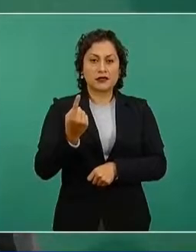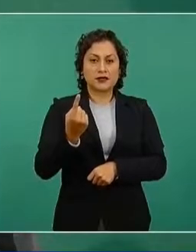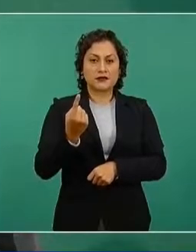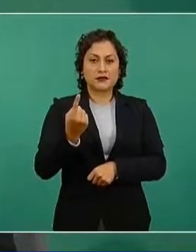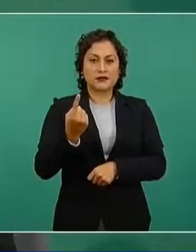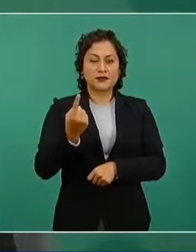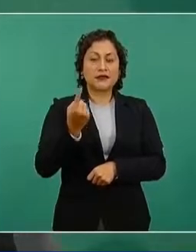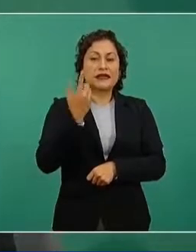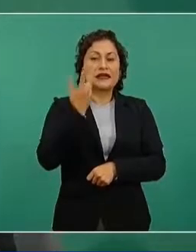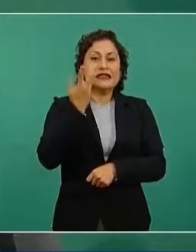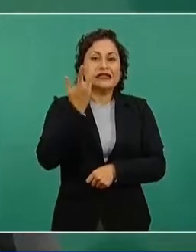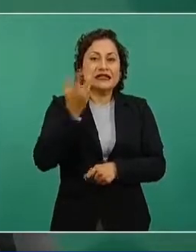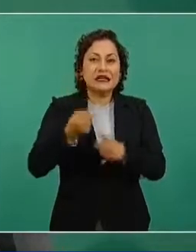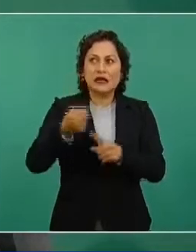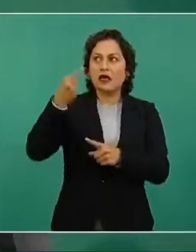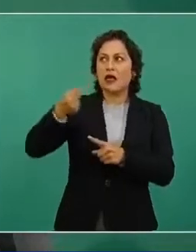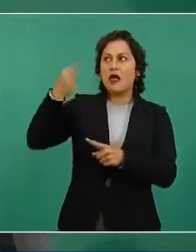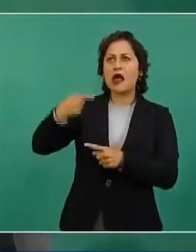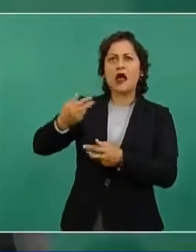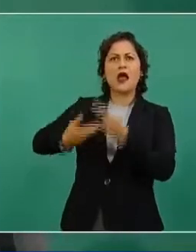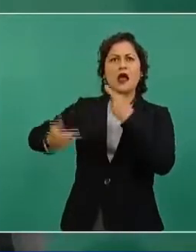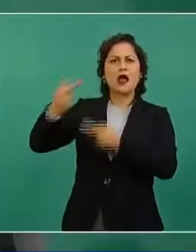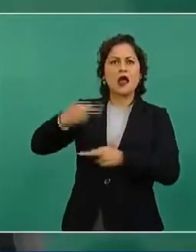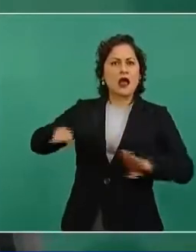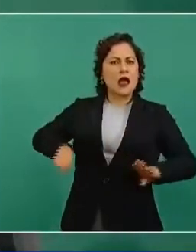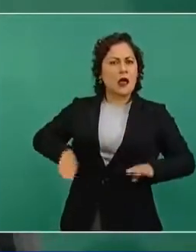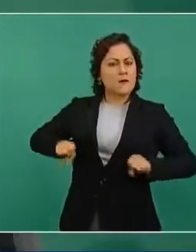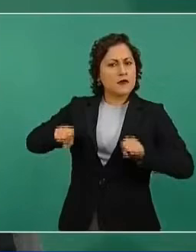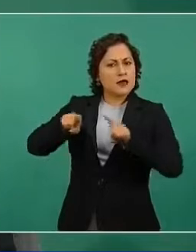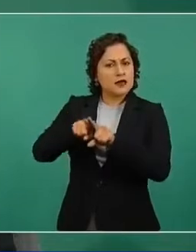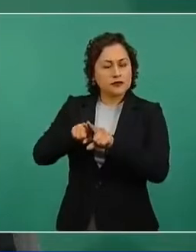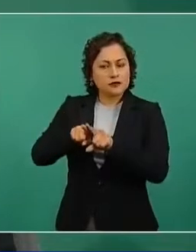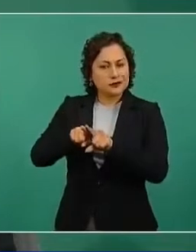desee que regrese esa política.